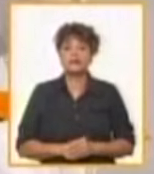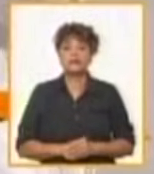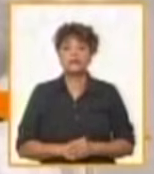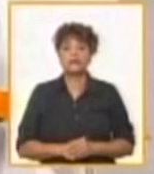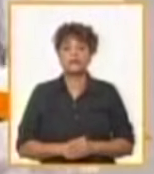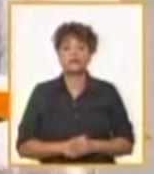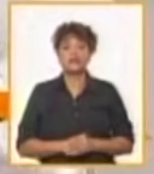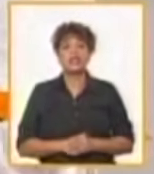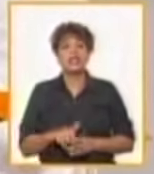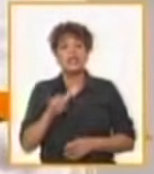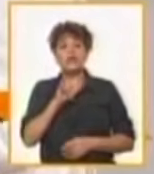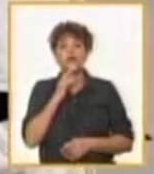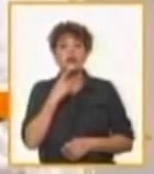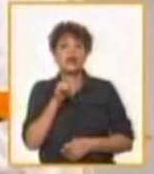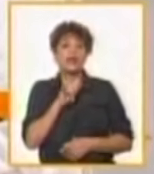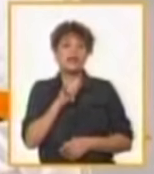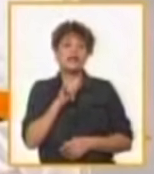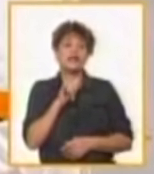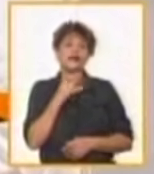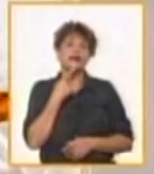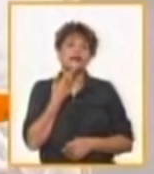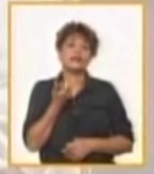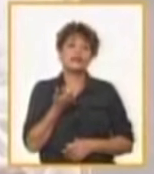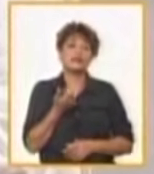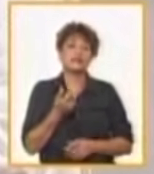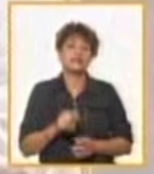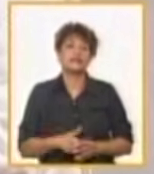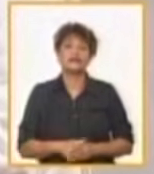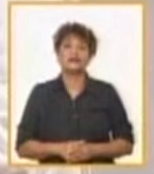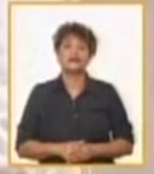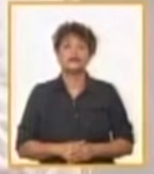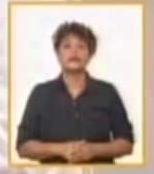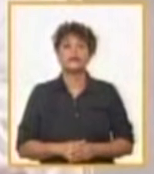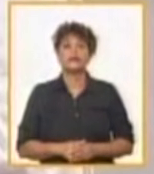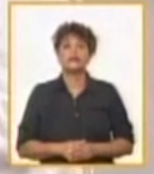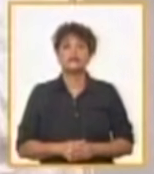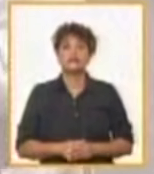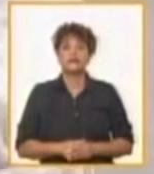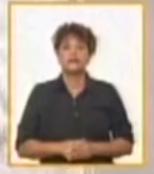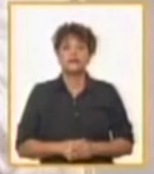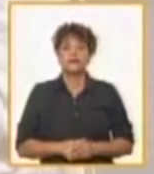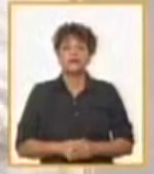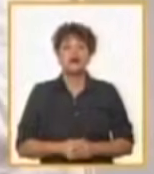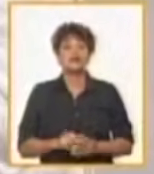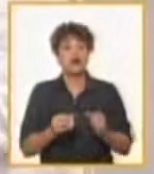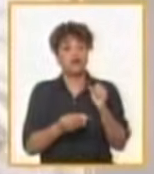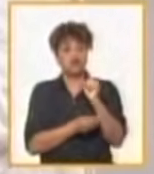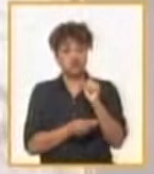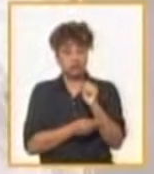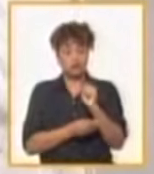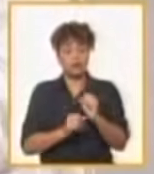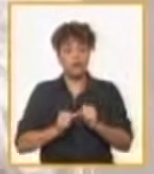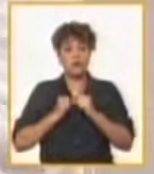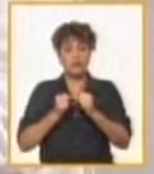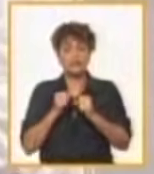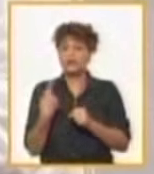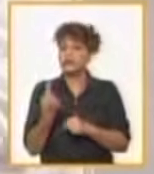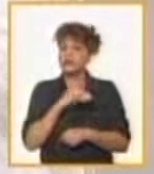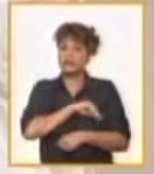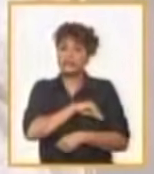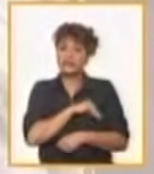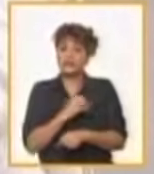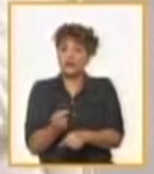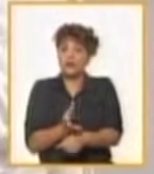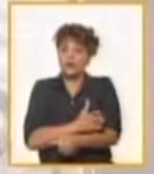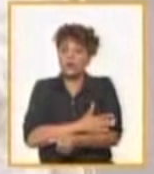importantes como las piedras del edificio que ocupa. Así que para nosotros es también un orgullo que